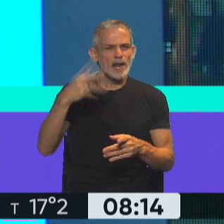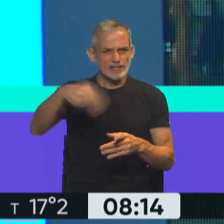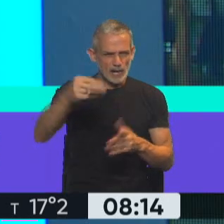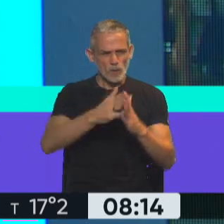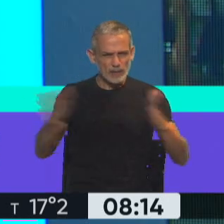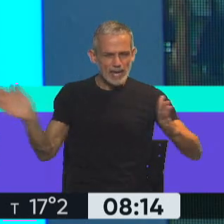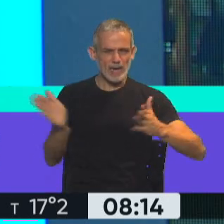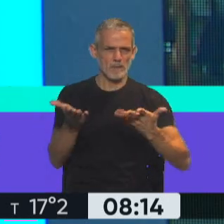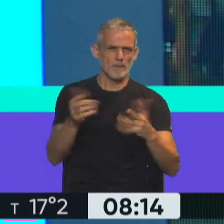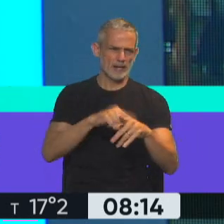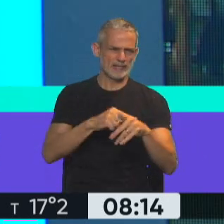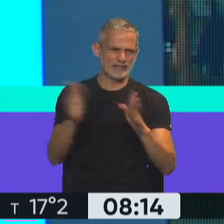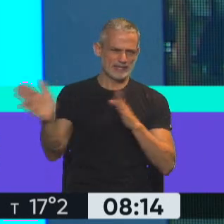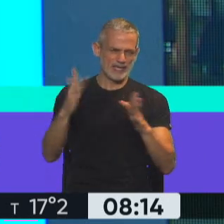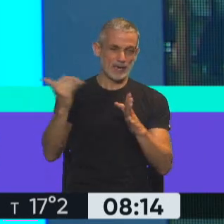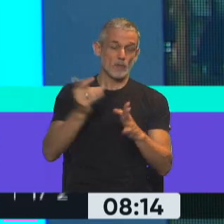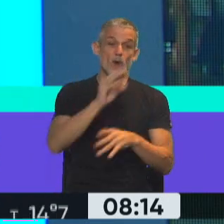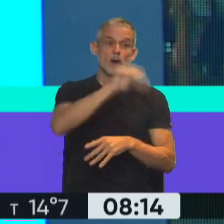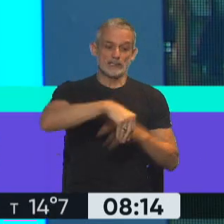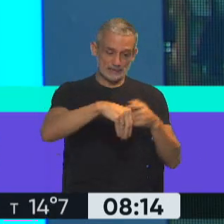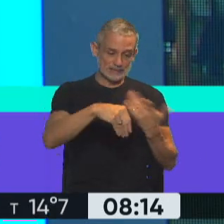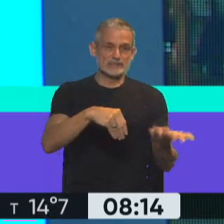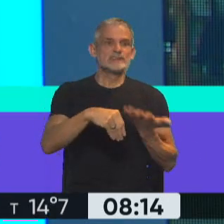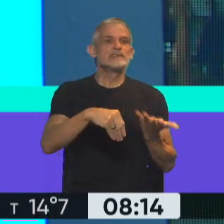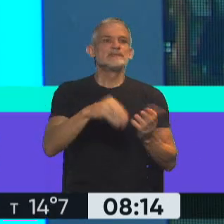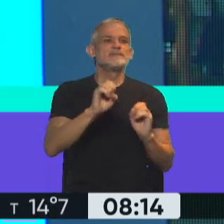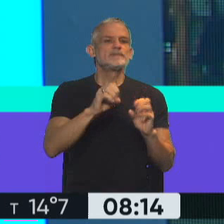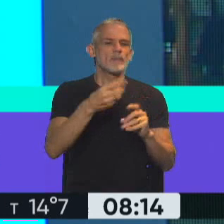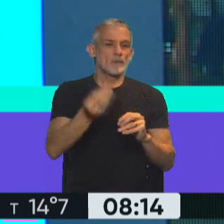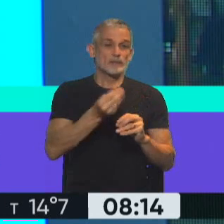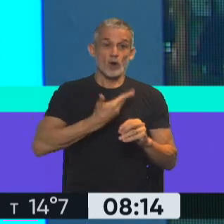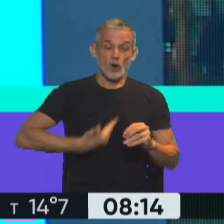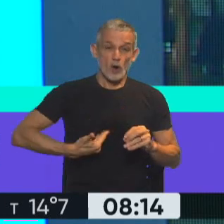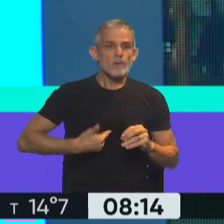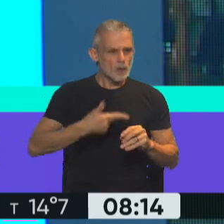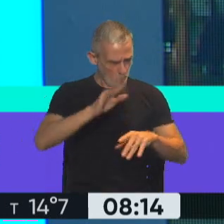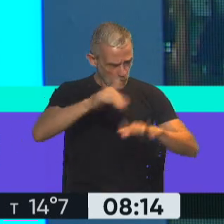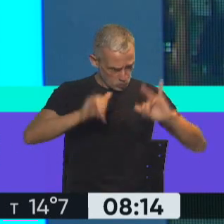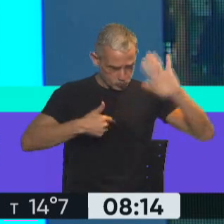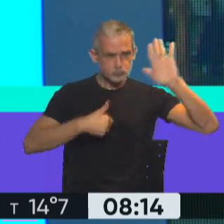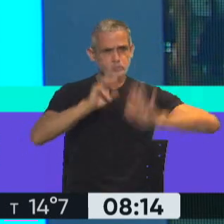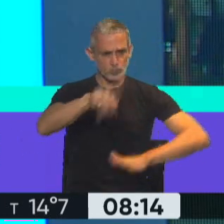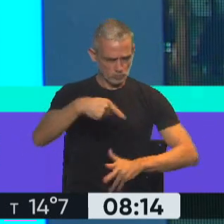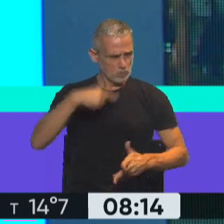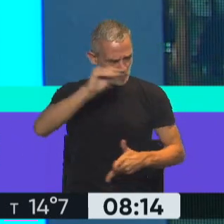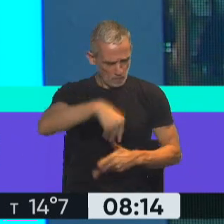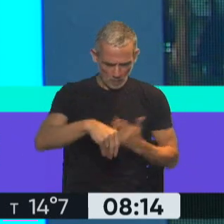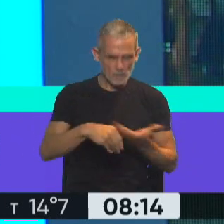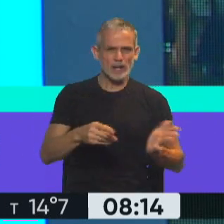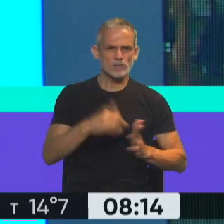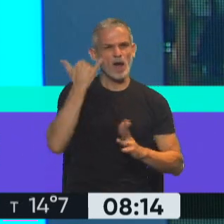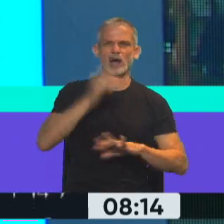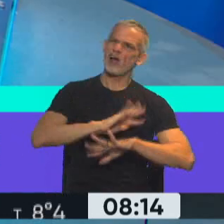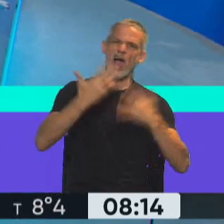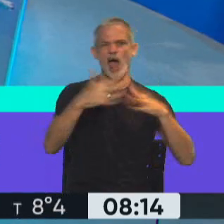tiempo. Creo que a las derrotas hay que llamarlas por su nombre. El gobierno la asumió la derrota, y asumir una derrota no es ser derrotista,